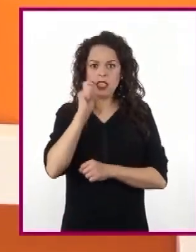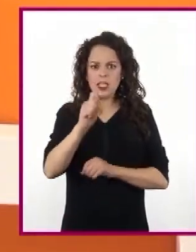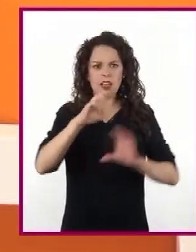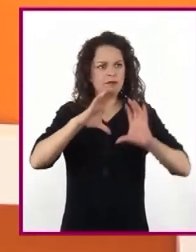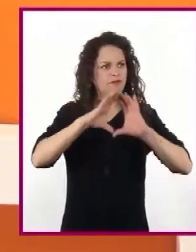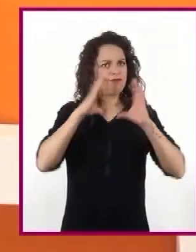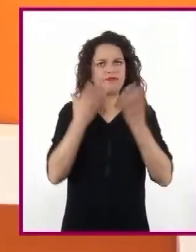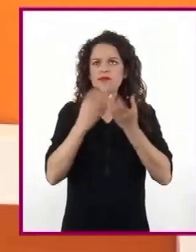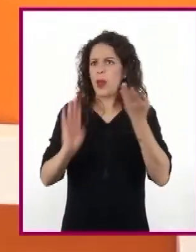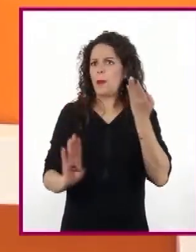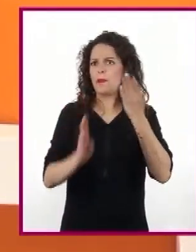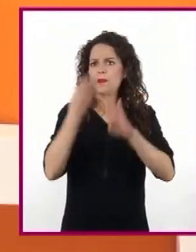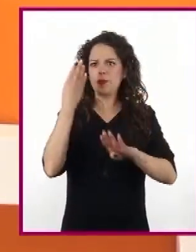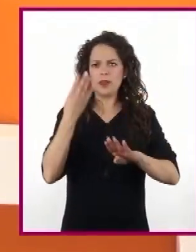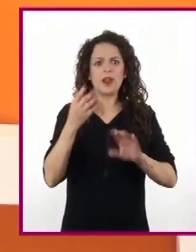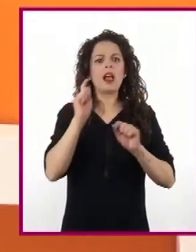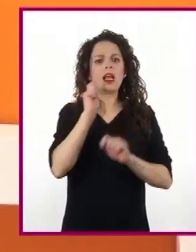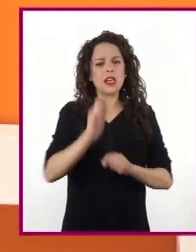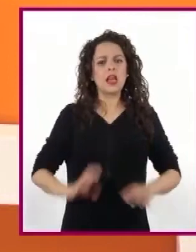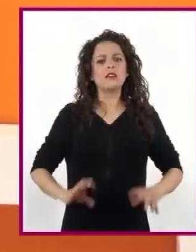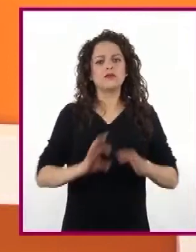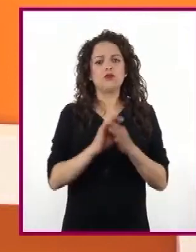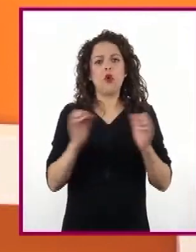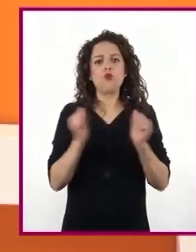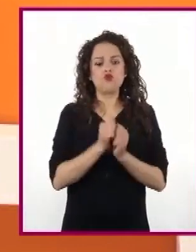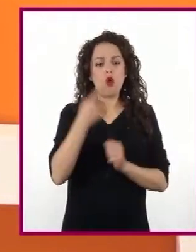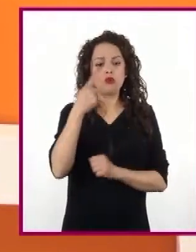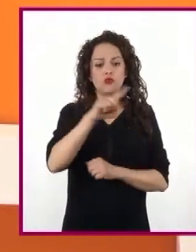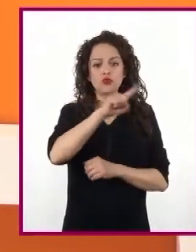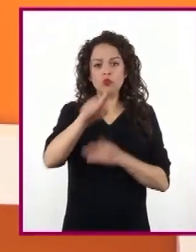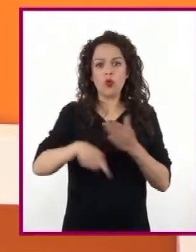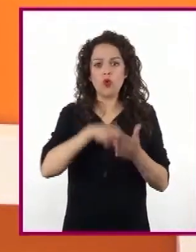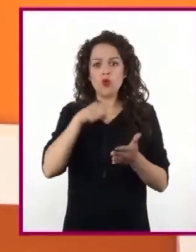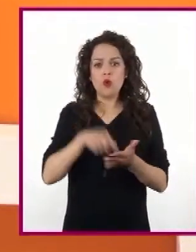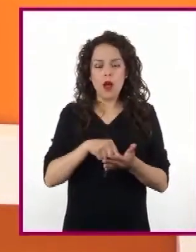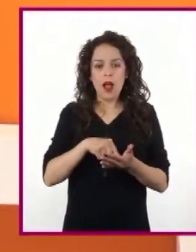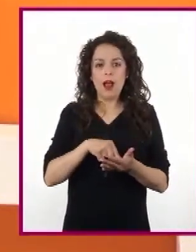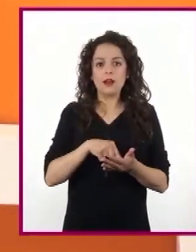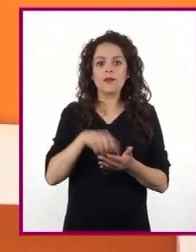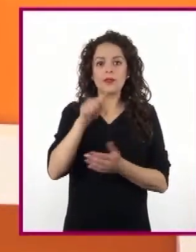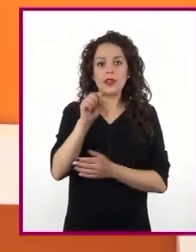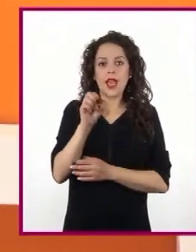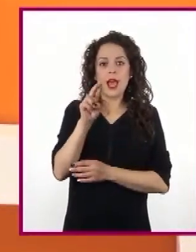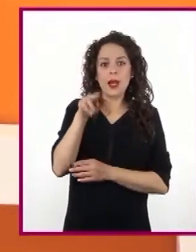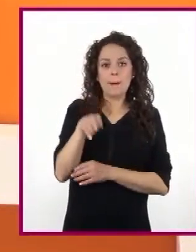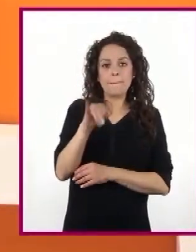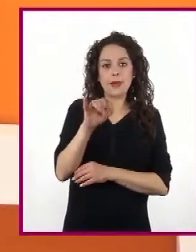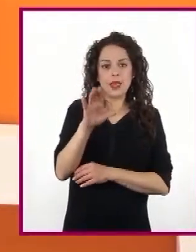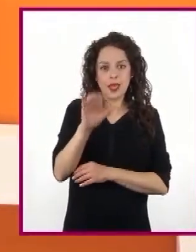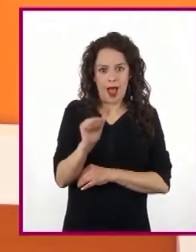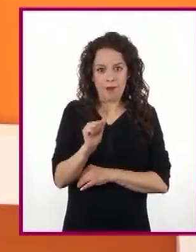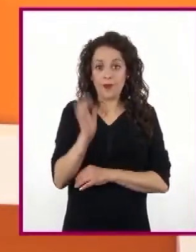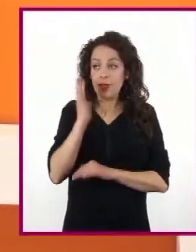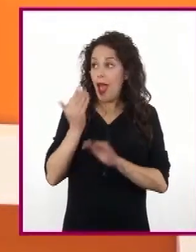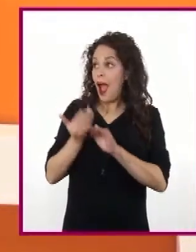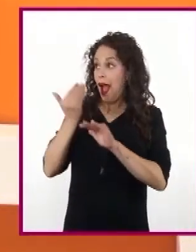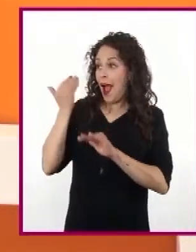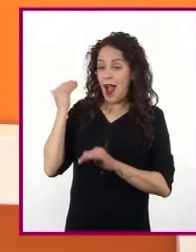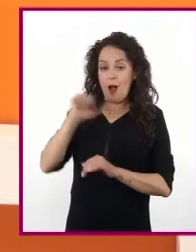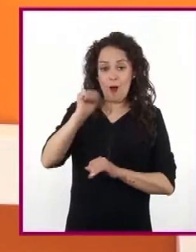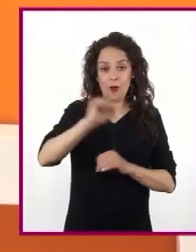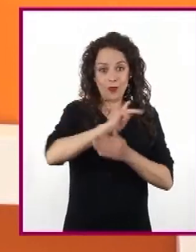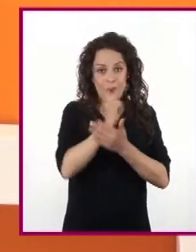coinciden con las zonas térmicas de la Tierra. Y, como ya lo revisamos en sesiones anteriores, hay factores como